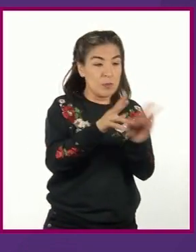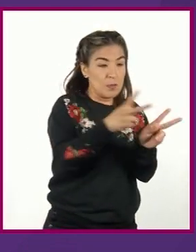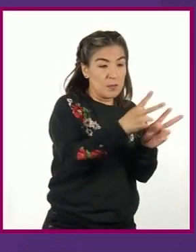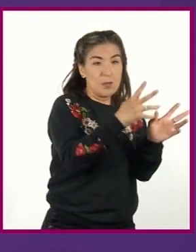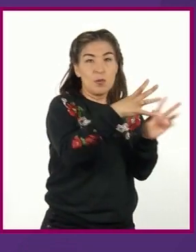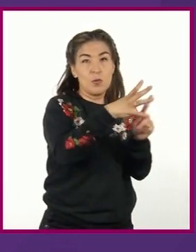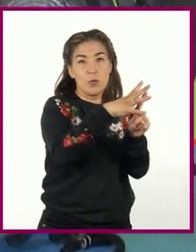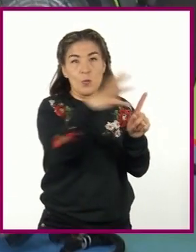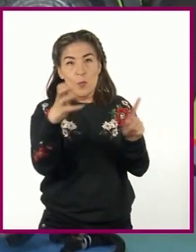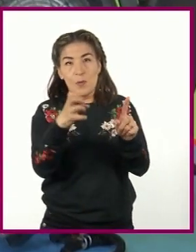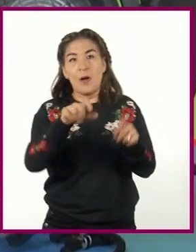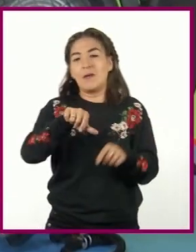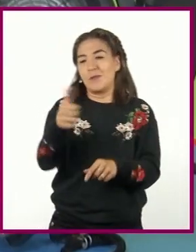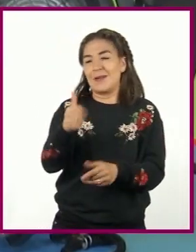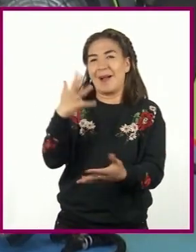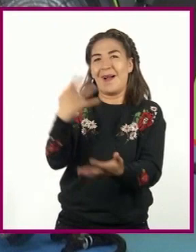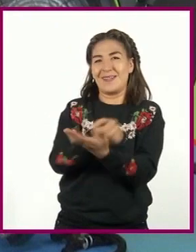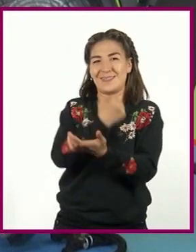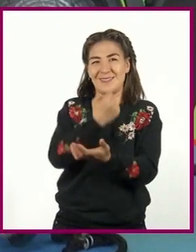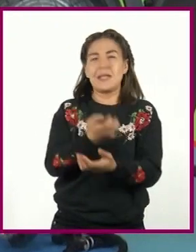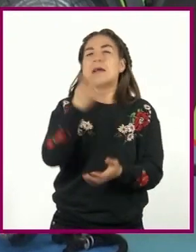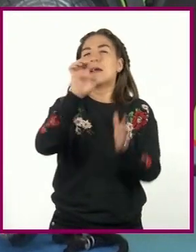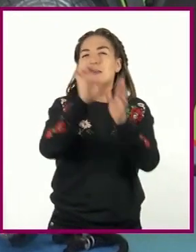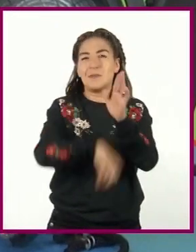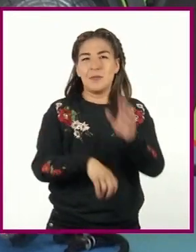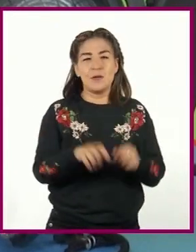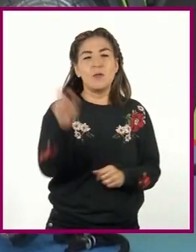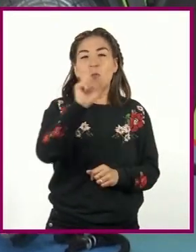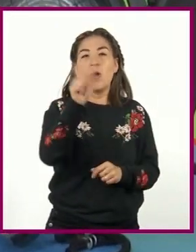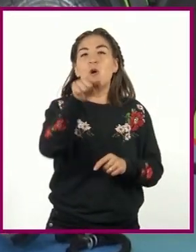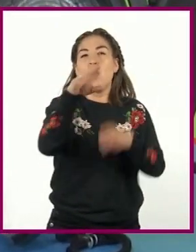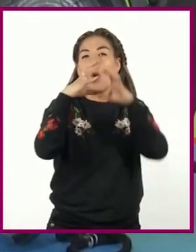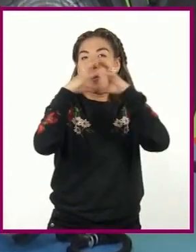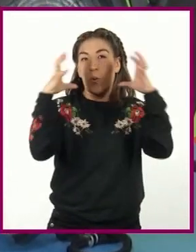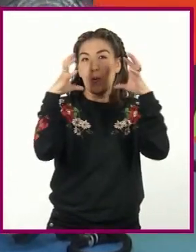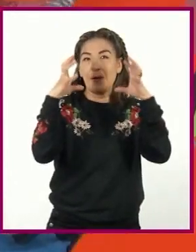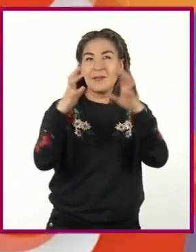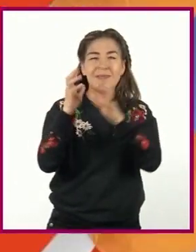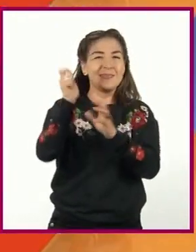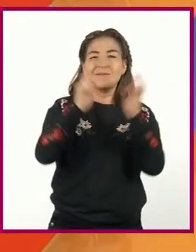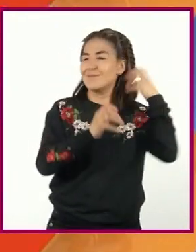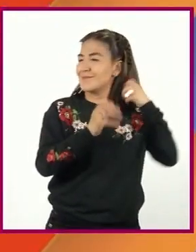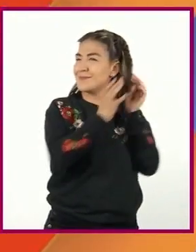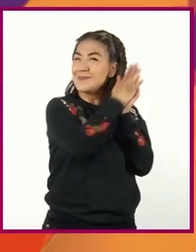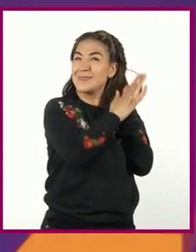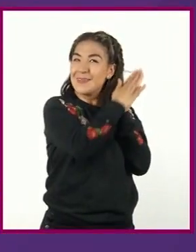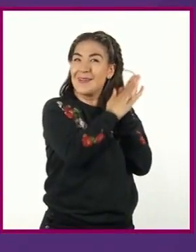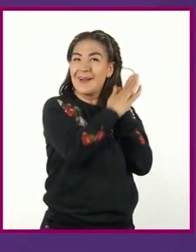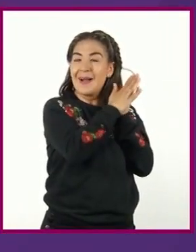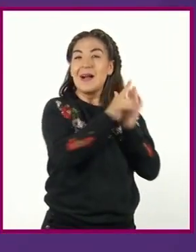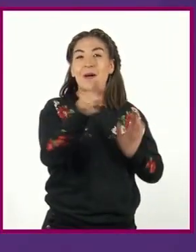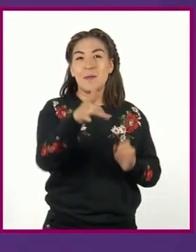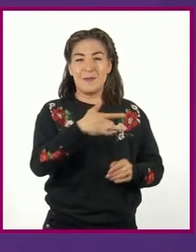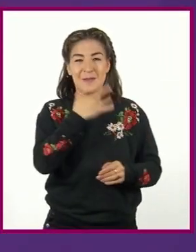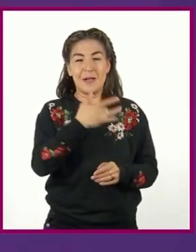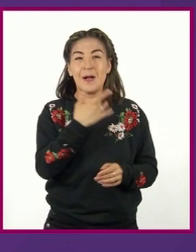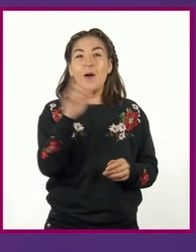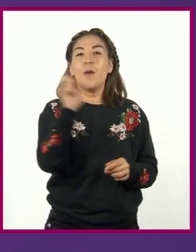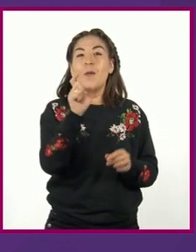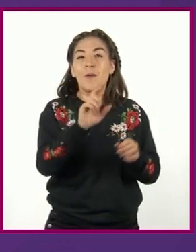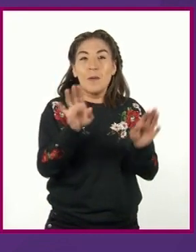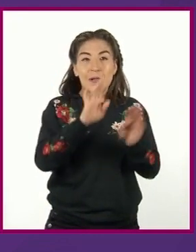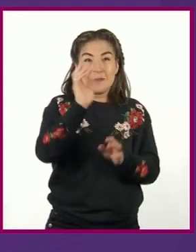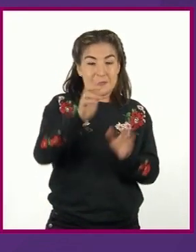otro las gana. Un ejemplo es cuando frotamos un globo en nuestro cabello. Para electrizar un cuerpo